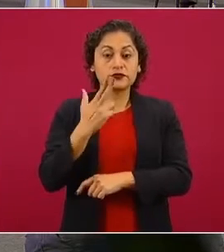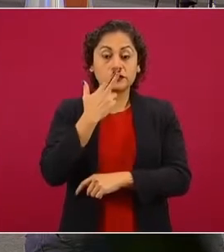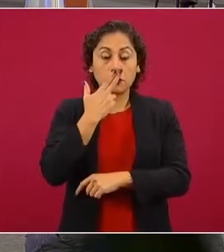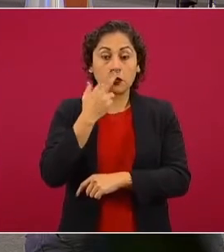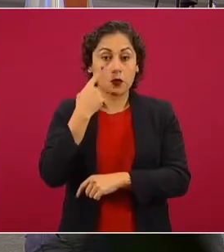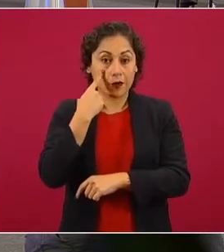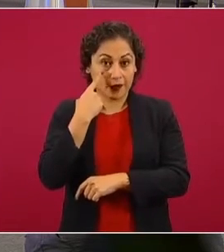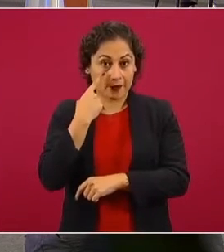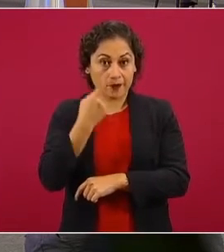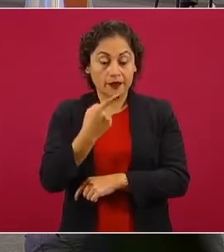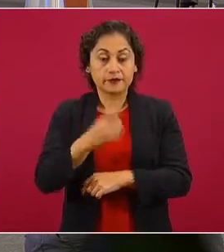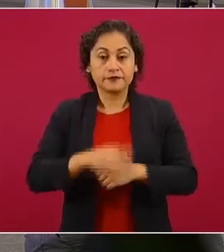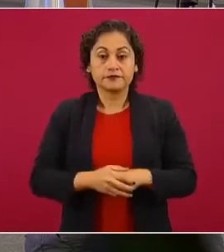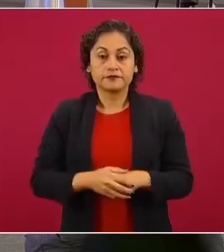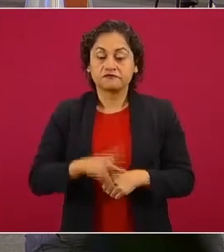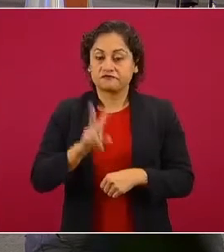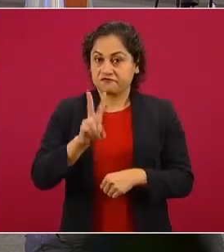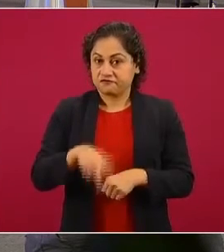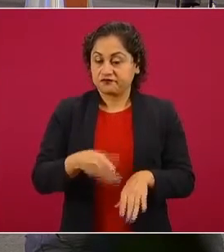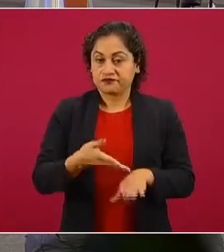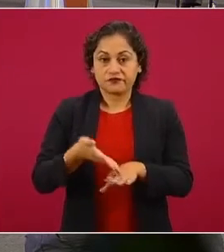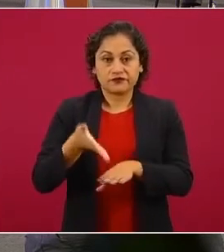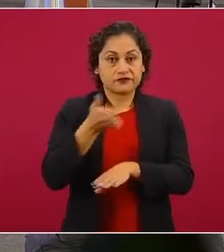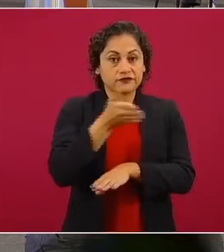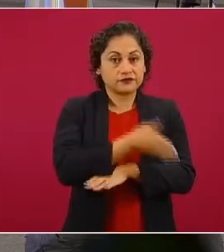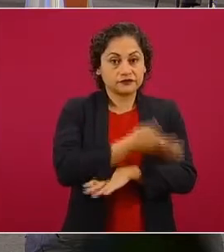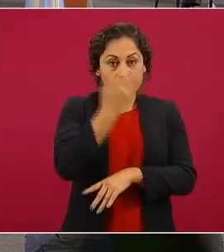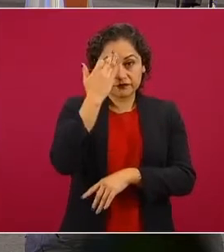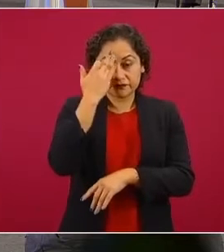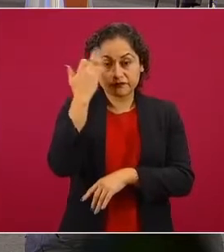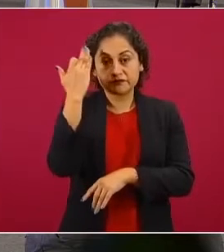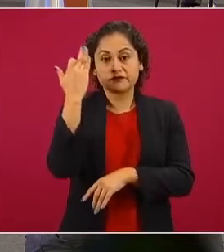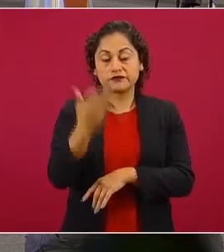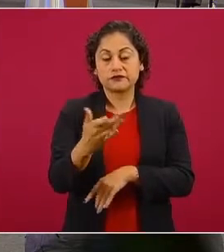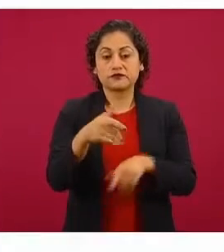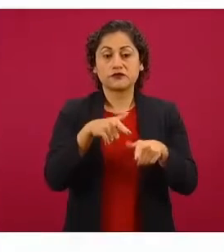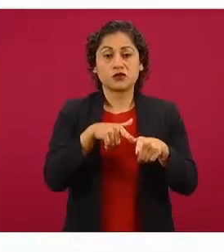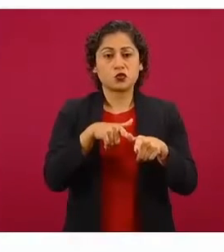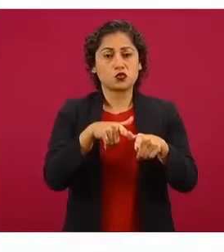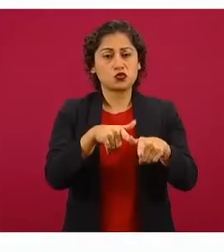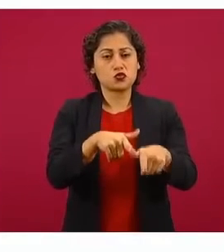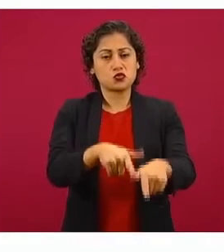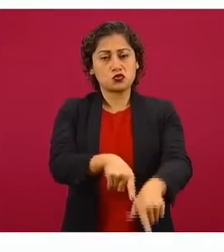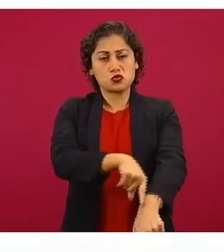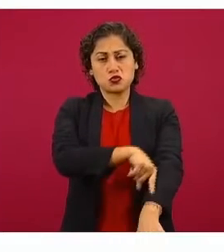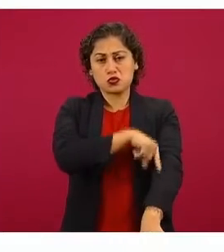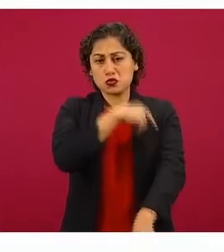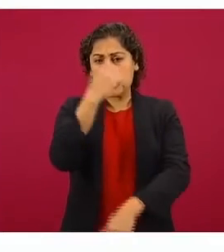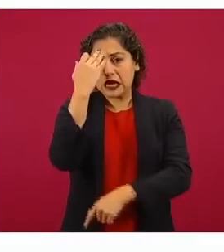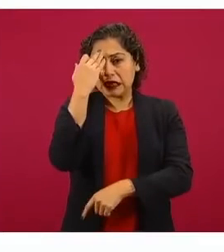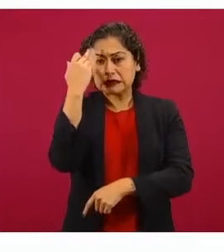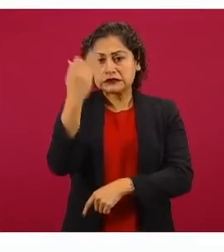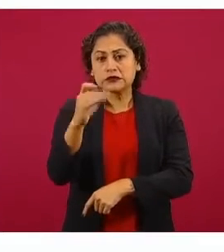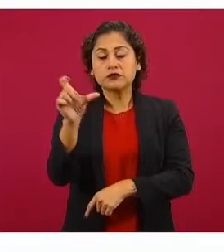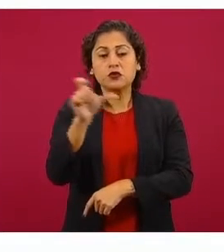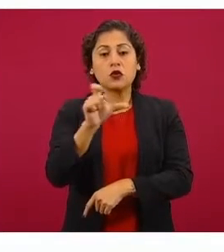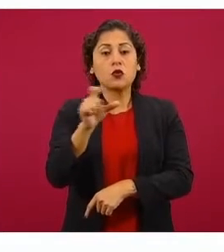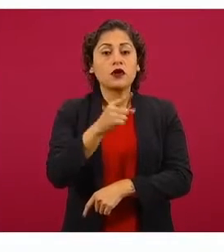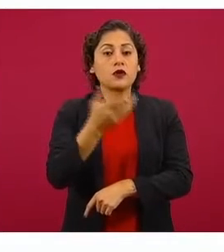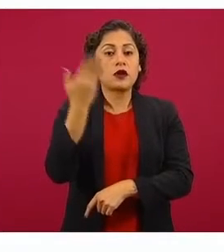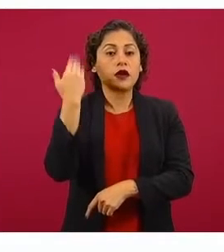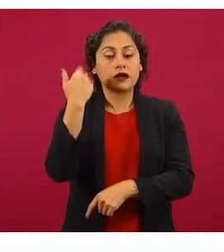tuvo el mérito de tener una larga periodo de control durante la primavera y el